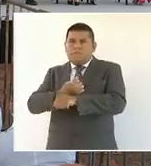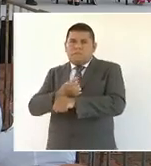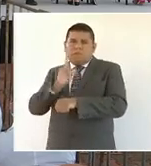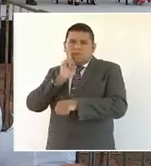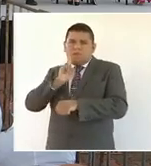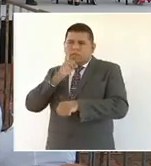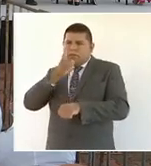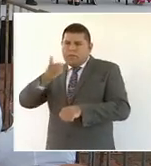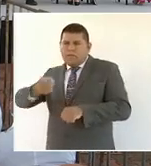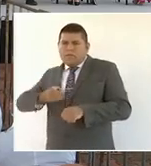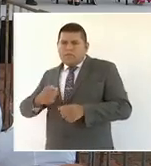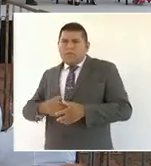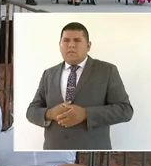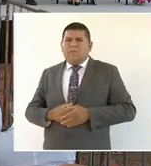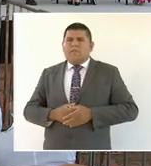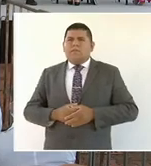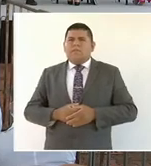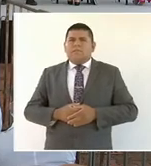doctora,